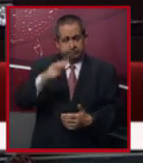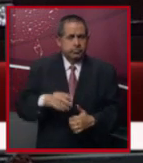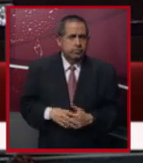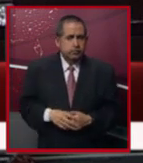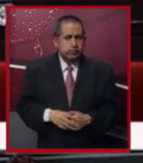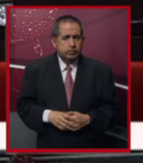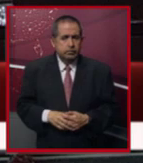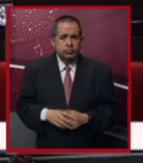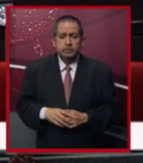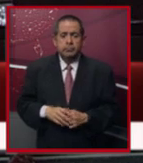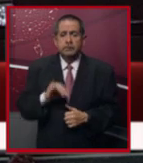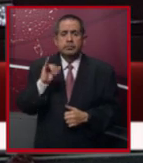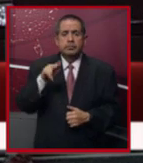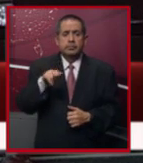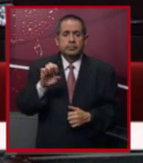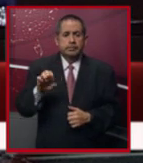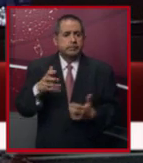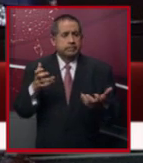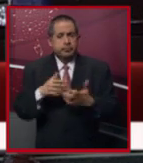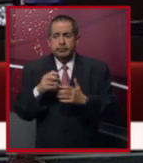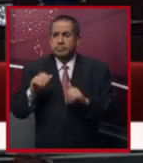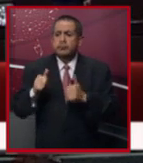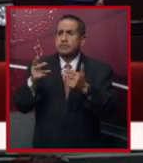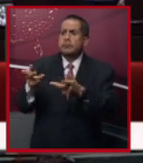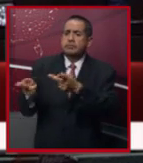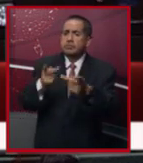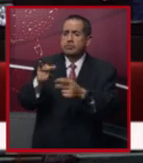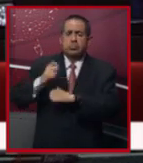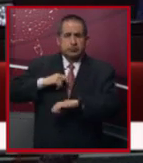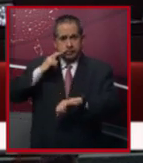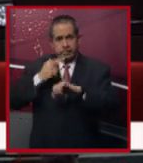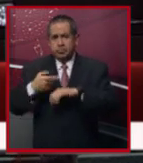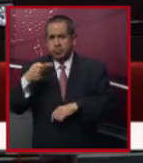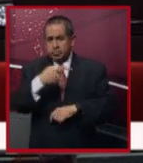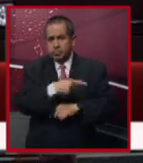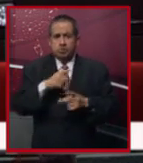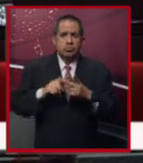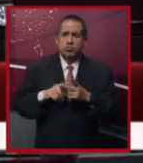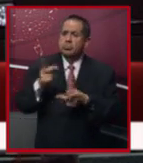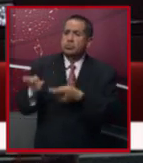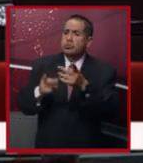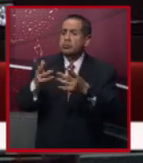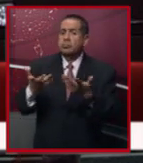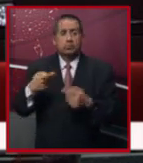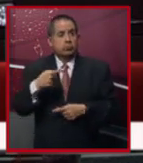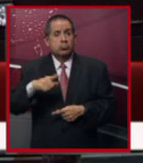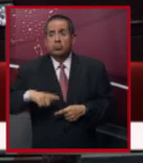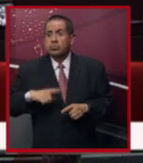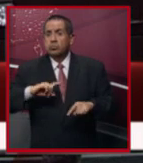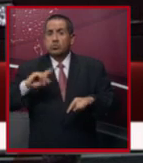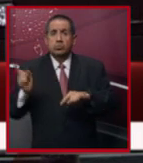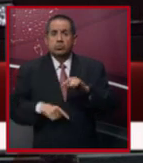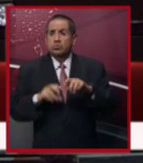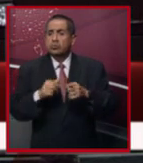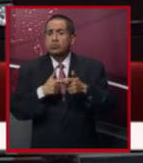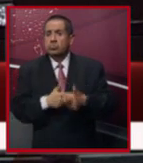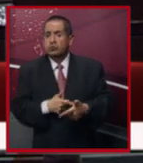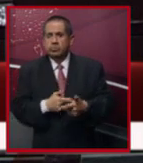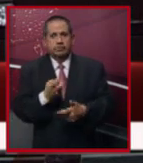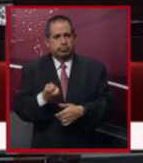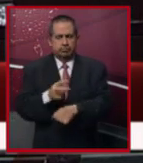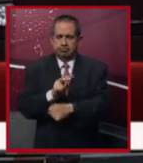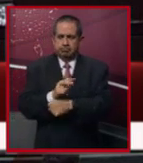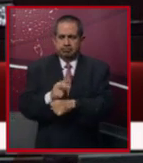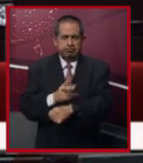La participación del INE en las consultas públicas, así como en la revocación de mandato, garantiza la certeza,